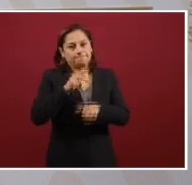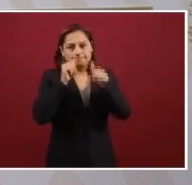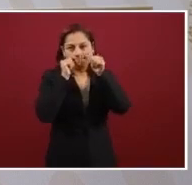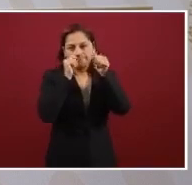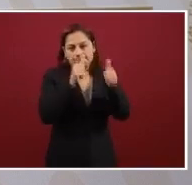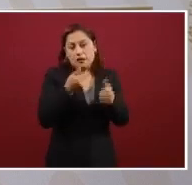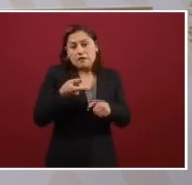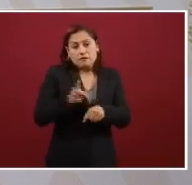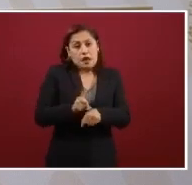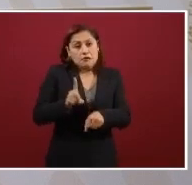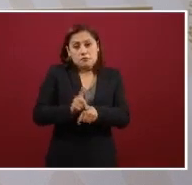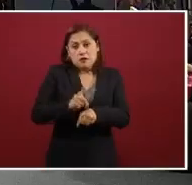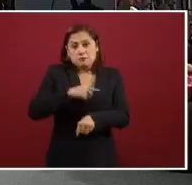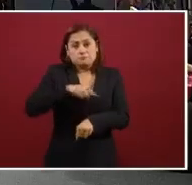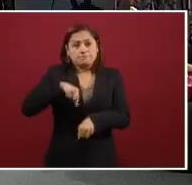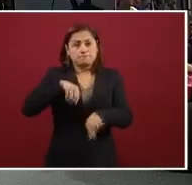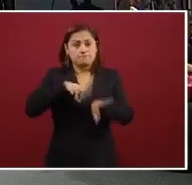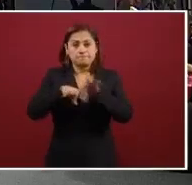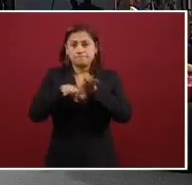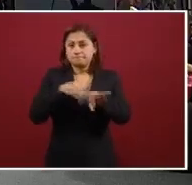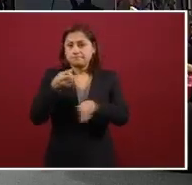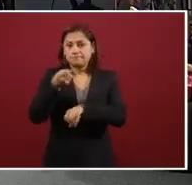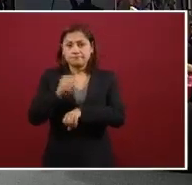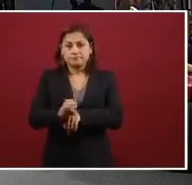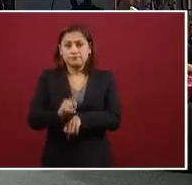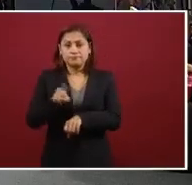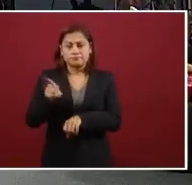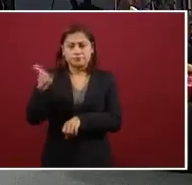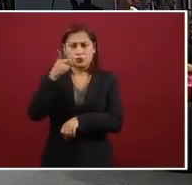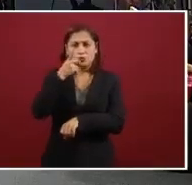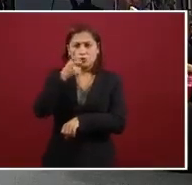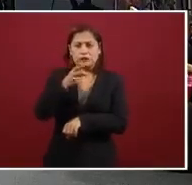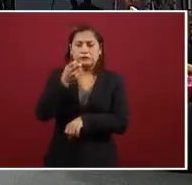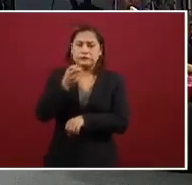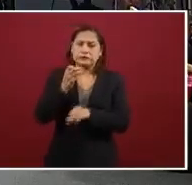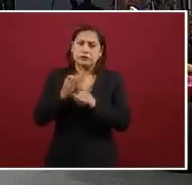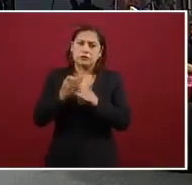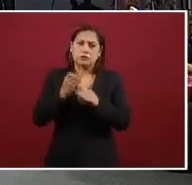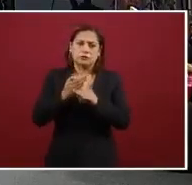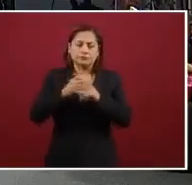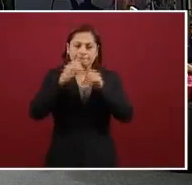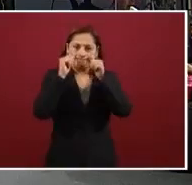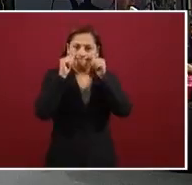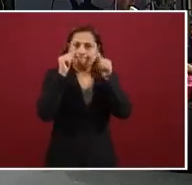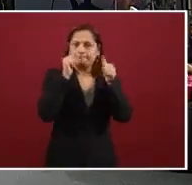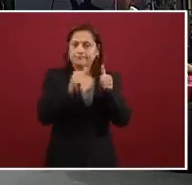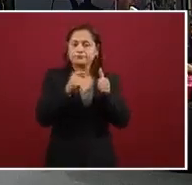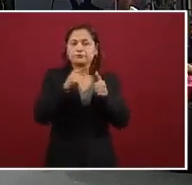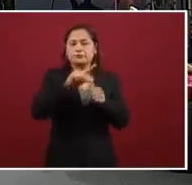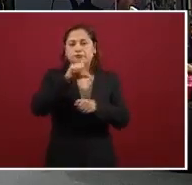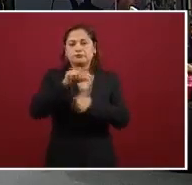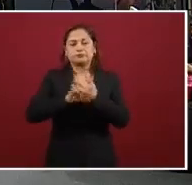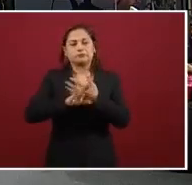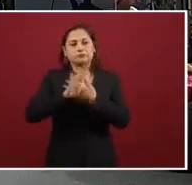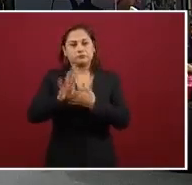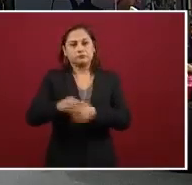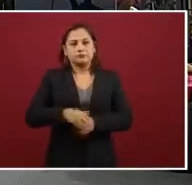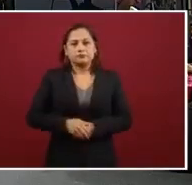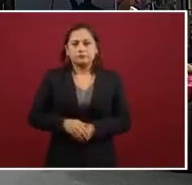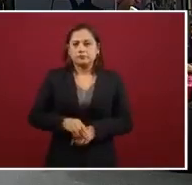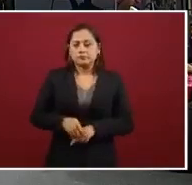días. Es lo que tenemos que hacer para evitar eso que estás tú comentando ahorita. Ahora tú, para que no haya quejas del lado